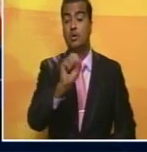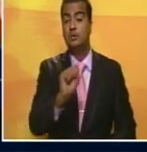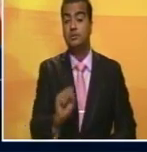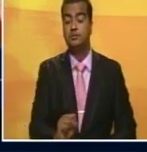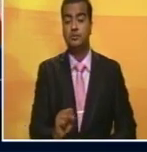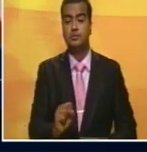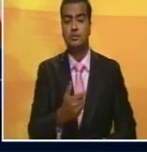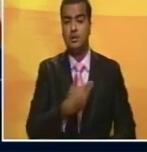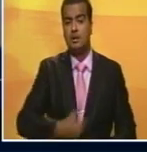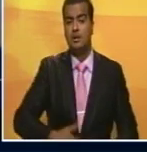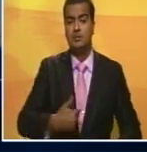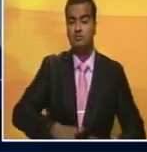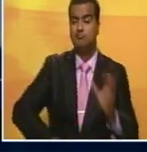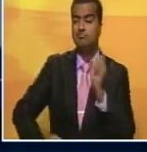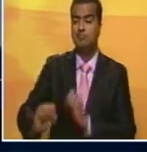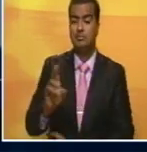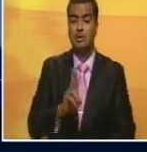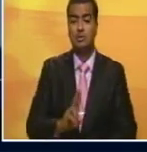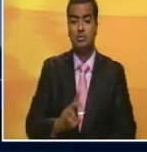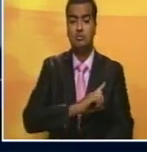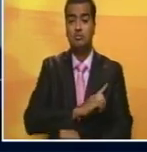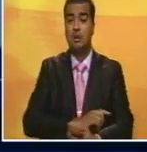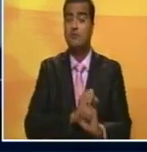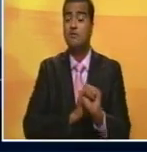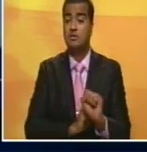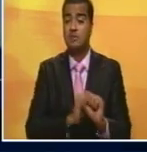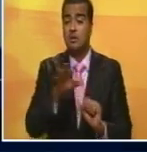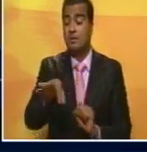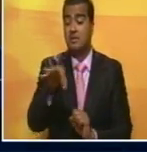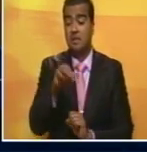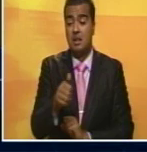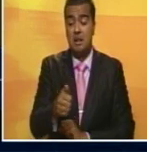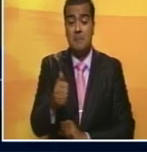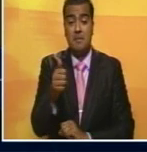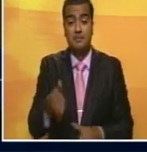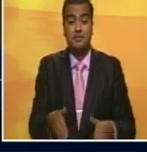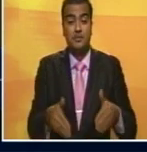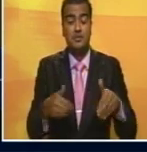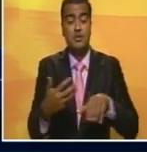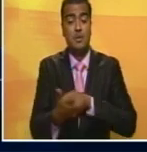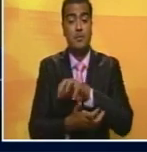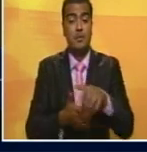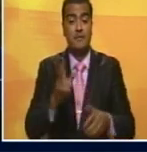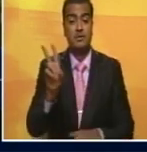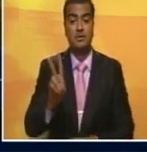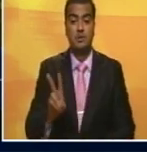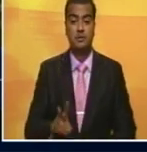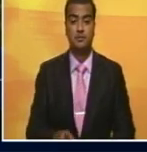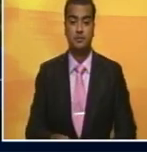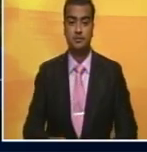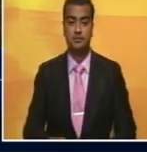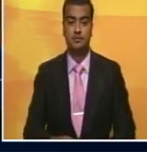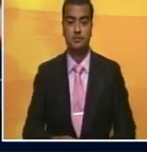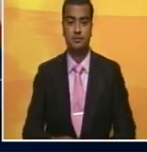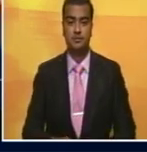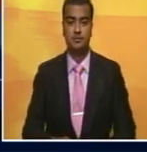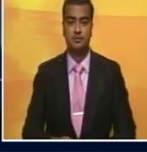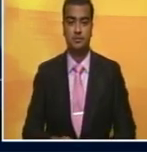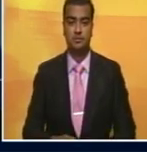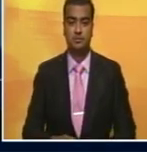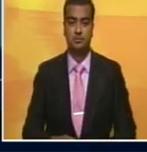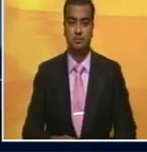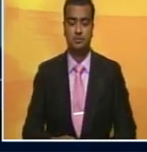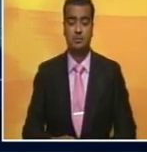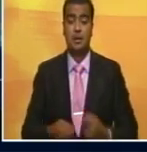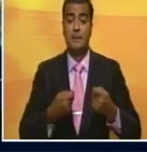argentino expresó su rechazo por el uso de la fuerza como alternativa para resolver la crisis venezolana. Insisto, en el Mercosur no